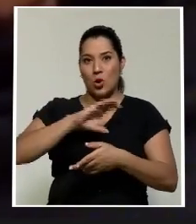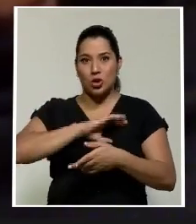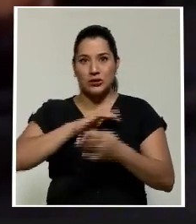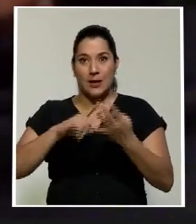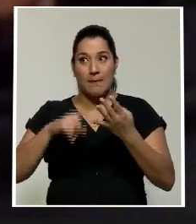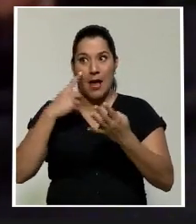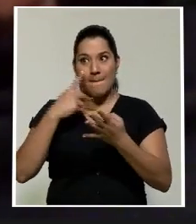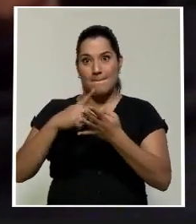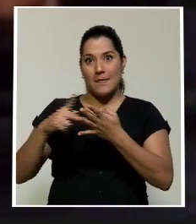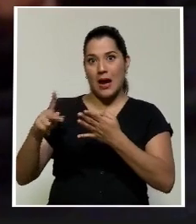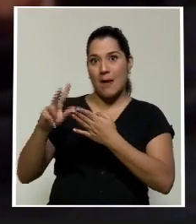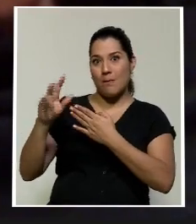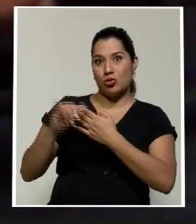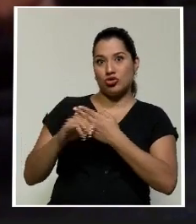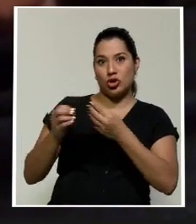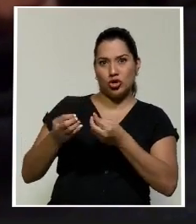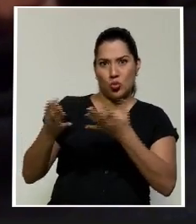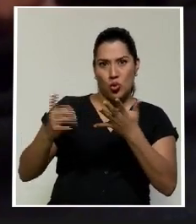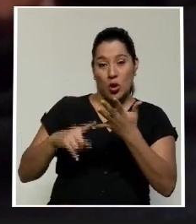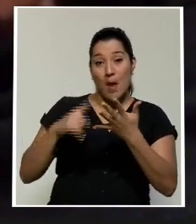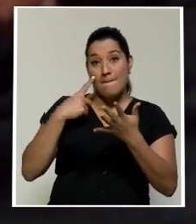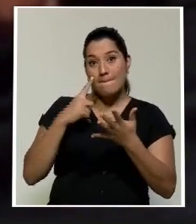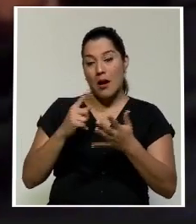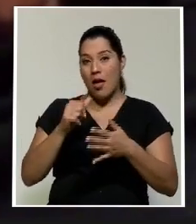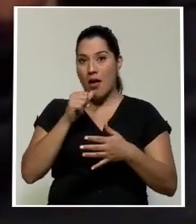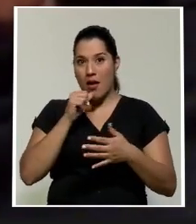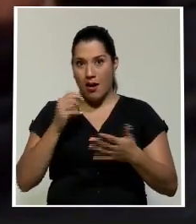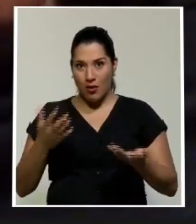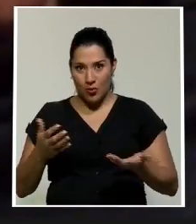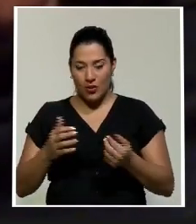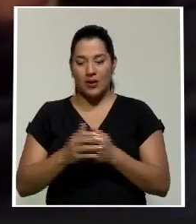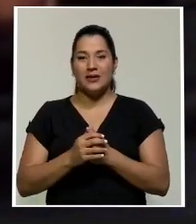la obra pública, la construcción de acueductos. Es decir,